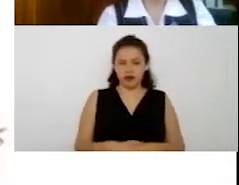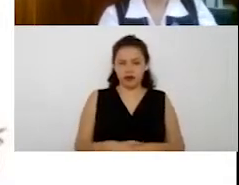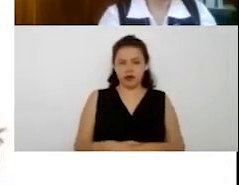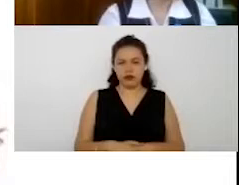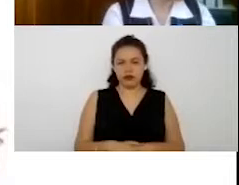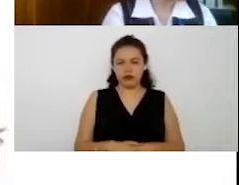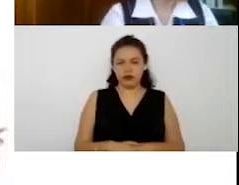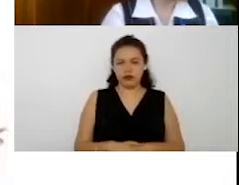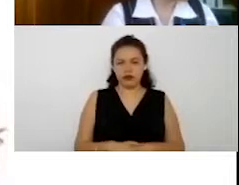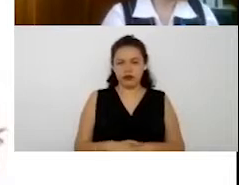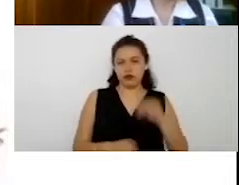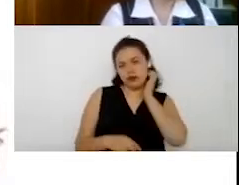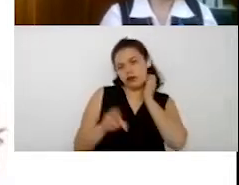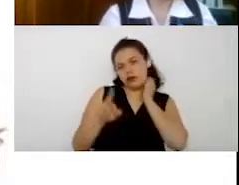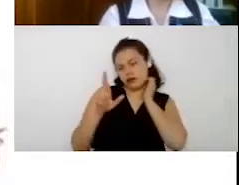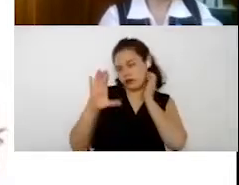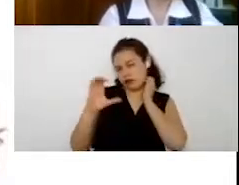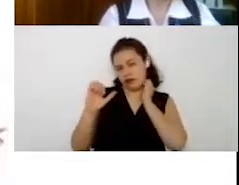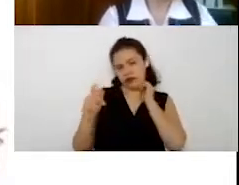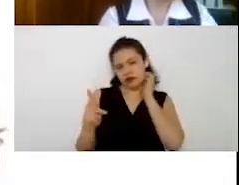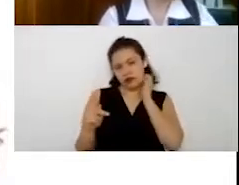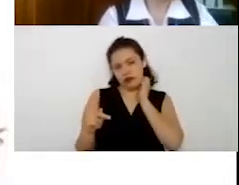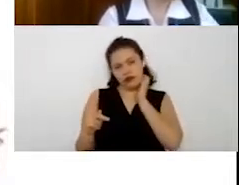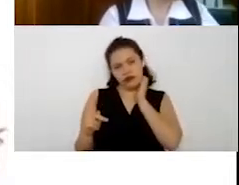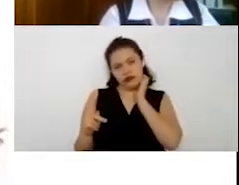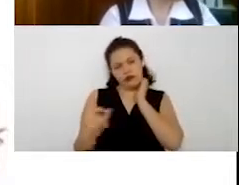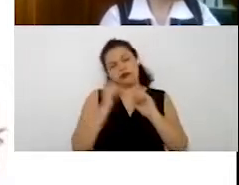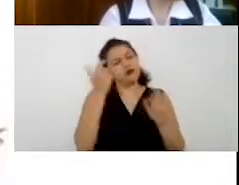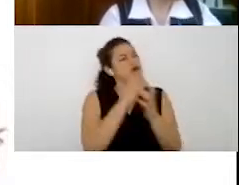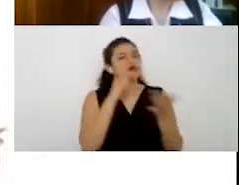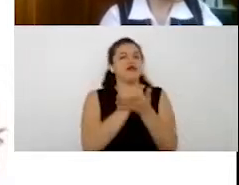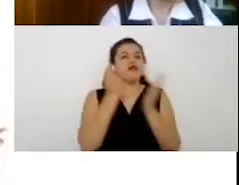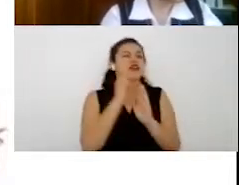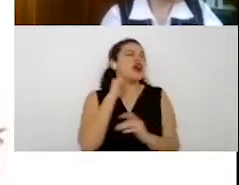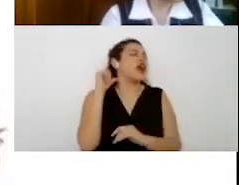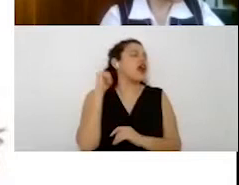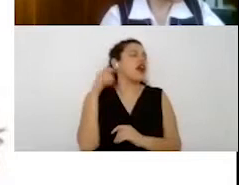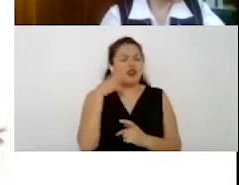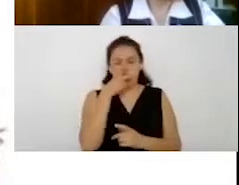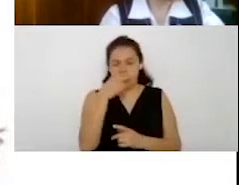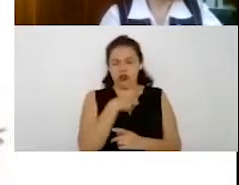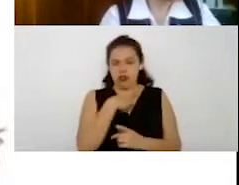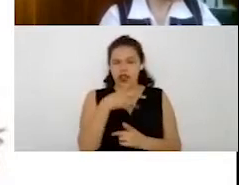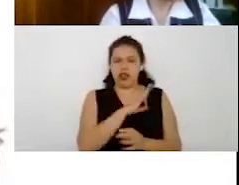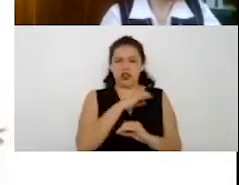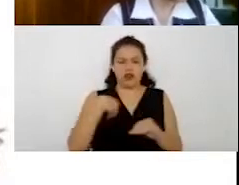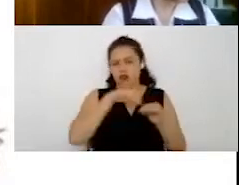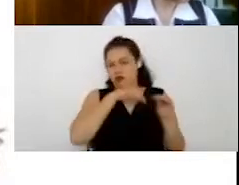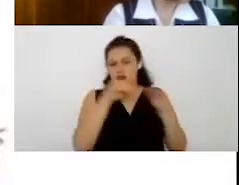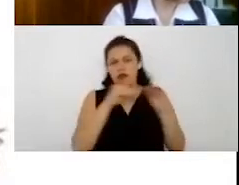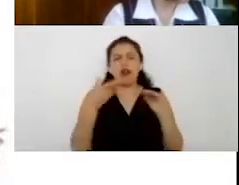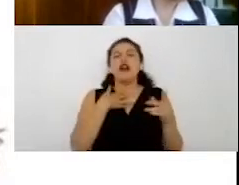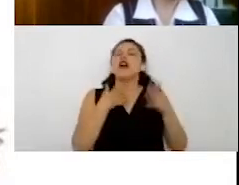el RCP. Modificar, había una técnica que nos enseñaste ayer donde movíamos la cabeza,